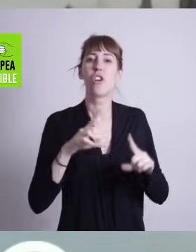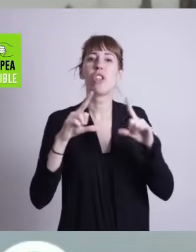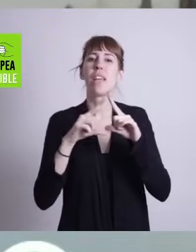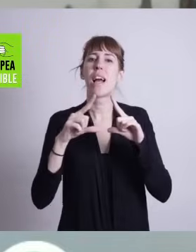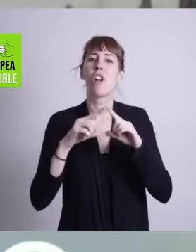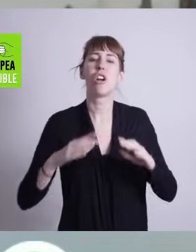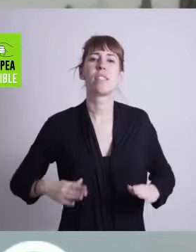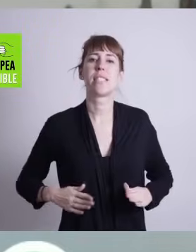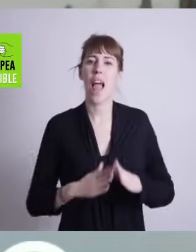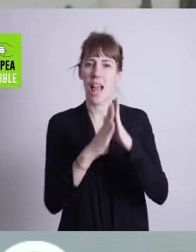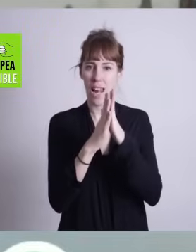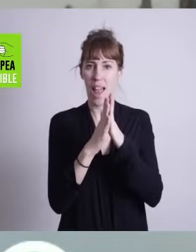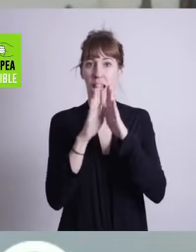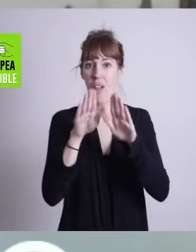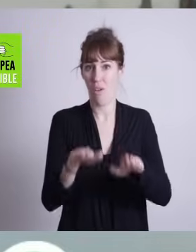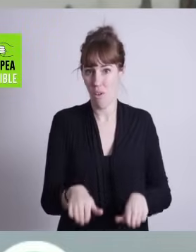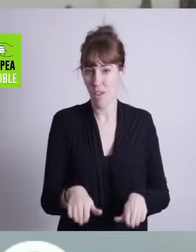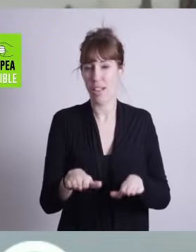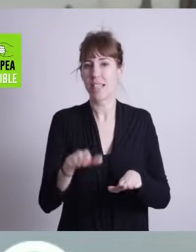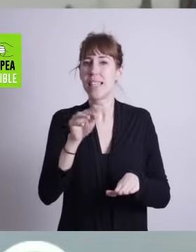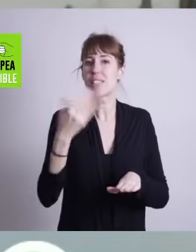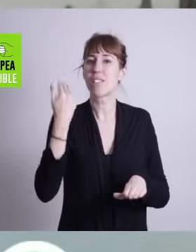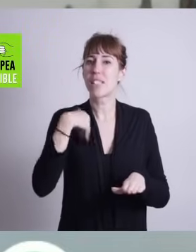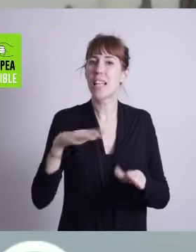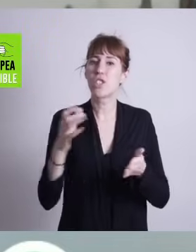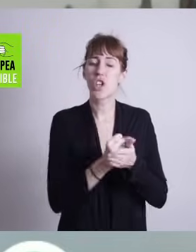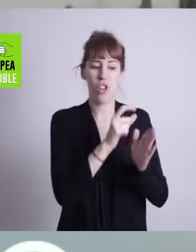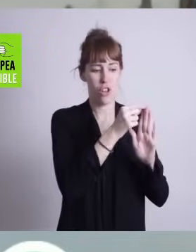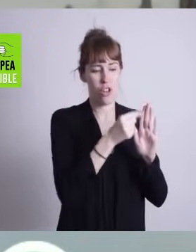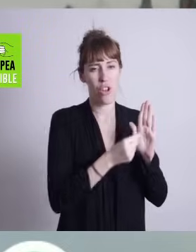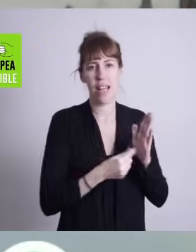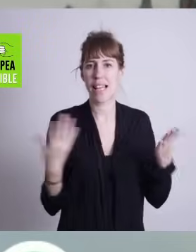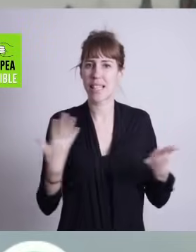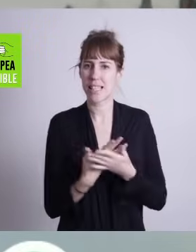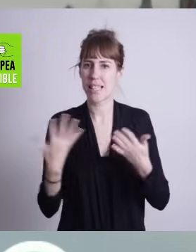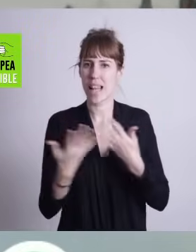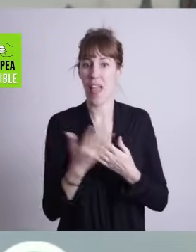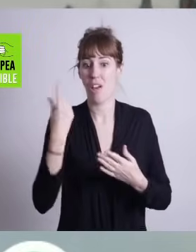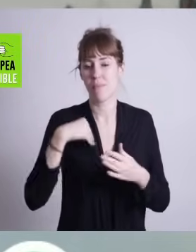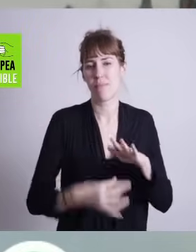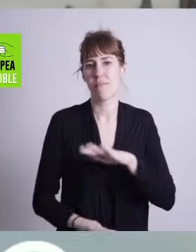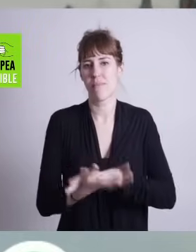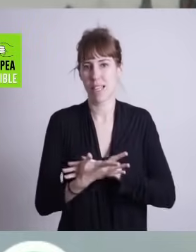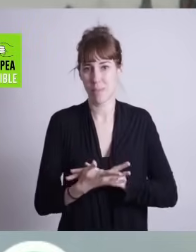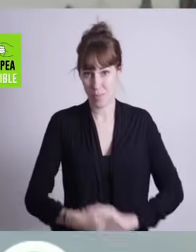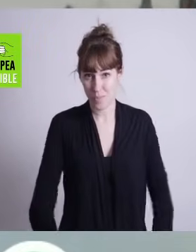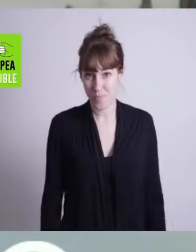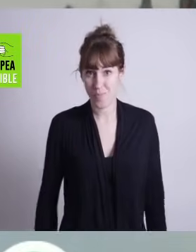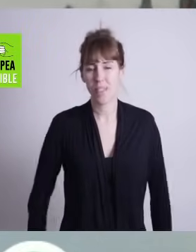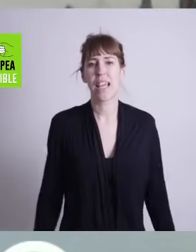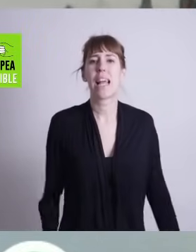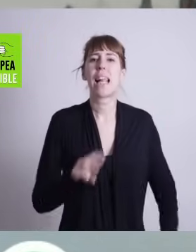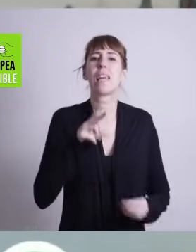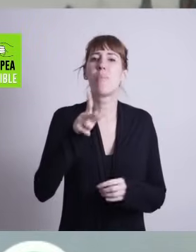sagrado, y que es cuando ya se integra la funcionalidad de estos tres puntos. El hipotálamo es como el jefe, papá, él se